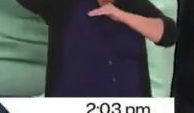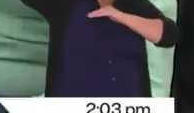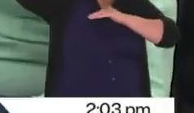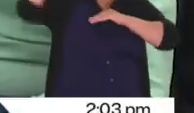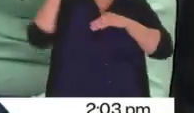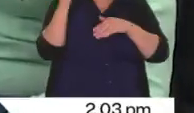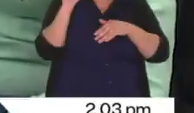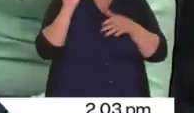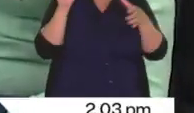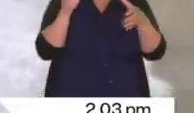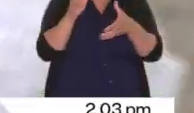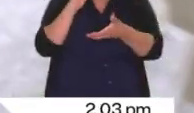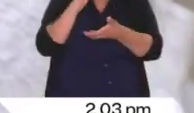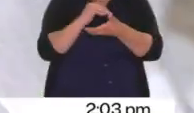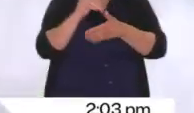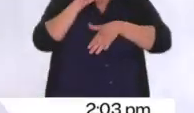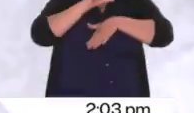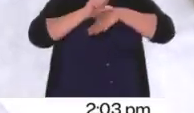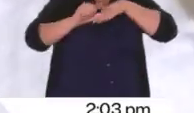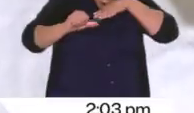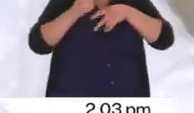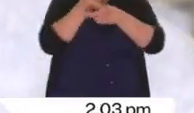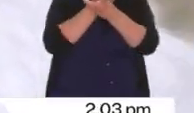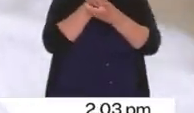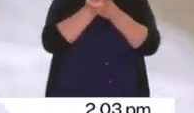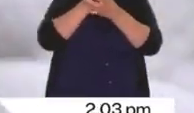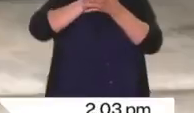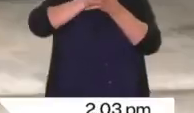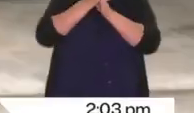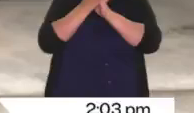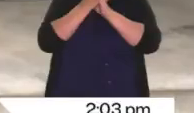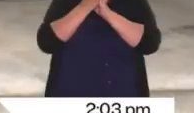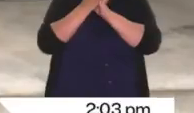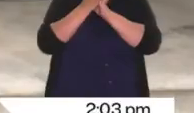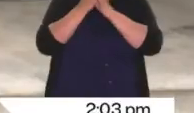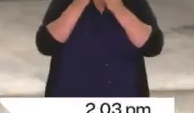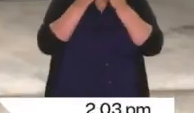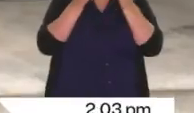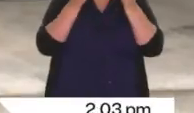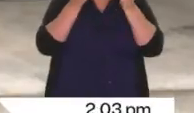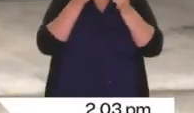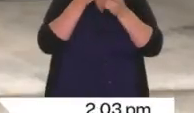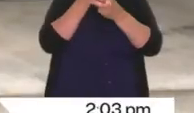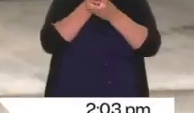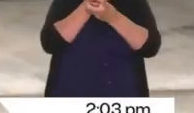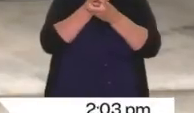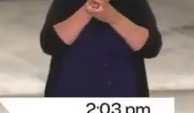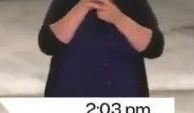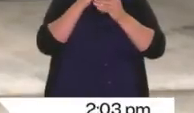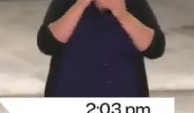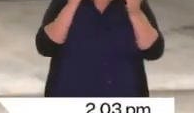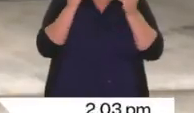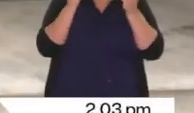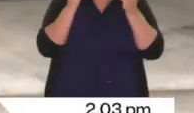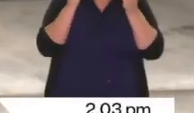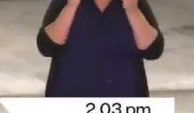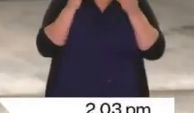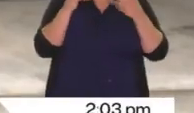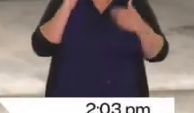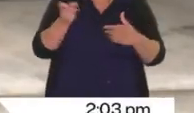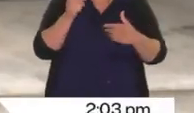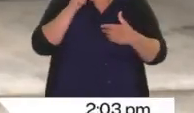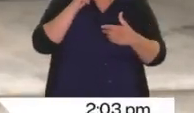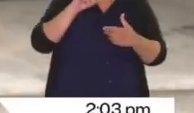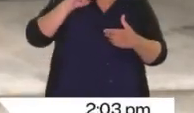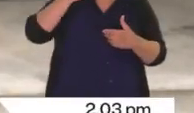cirugías para reconstruir los huesos de una de sus paticas delanteras realmente el hueso Estaba totalmente atrofiado Por qué estaba atrofiado el hueso primero porque fue un